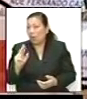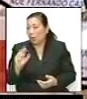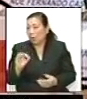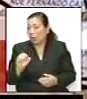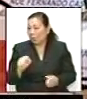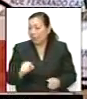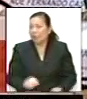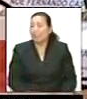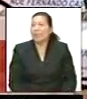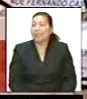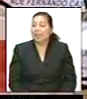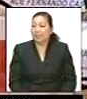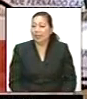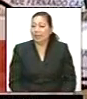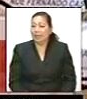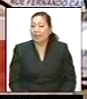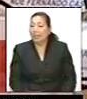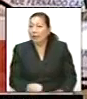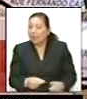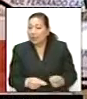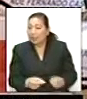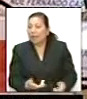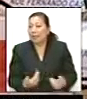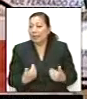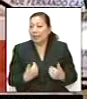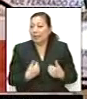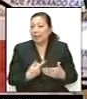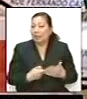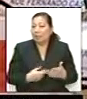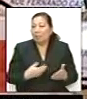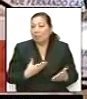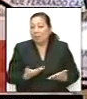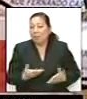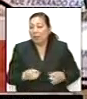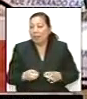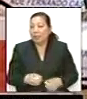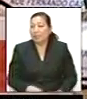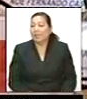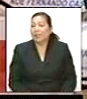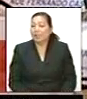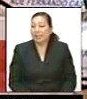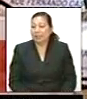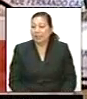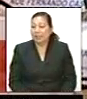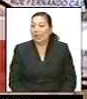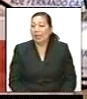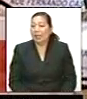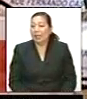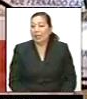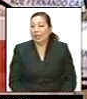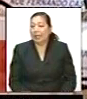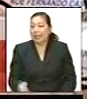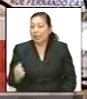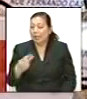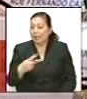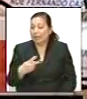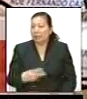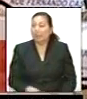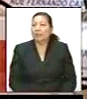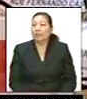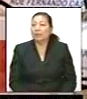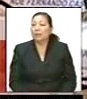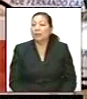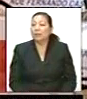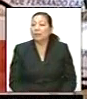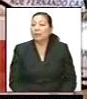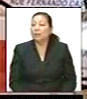tema de las fuentes de financiamiento que se pretenden hacer? Y la segunda, la situación del Fondo